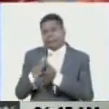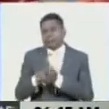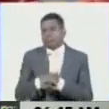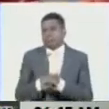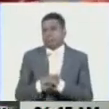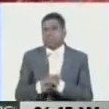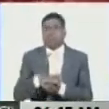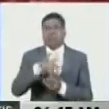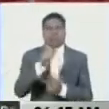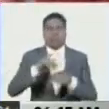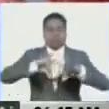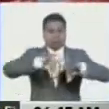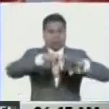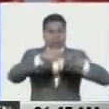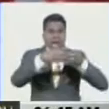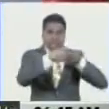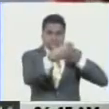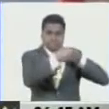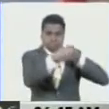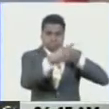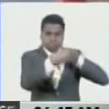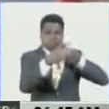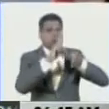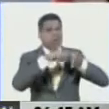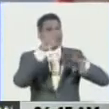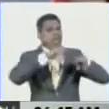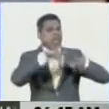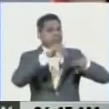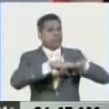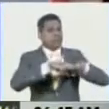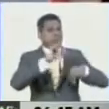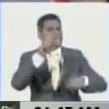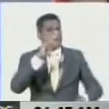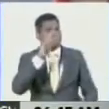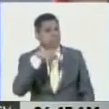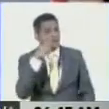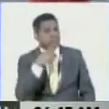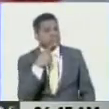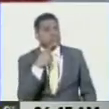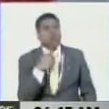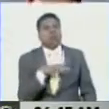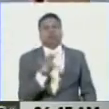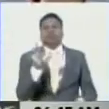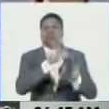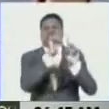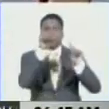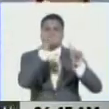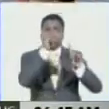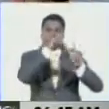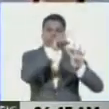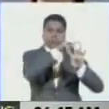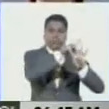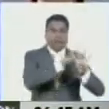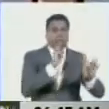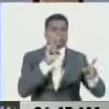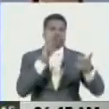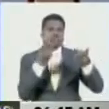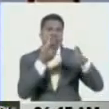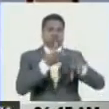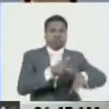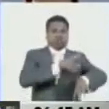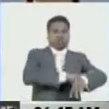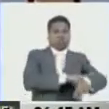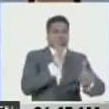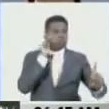también en la especulación cambiaria, pero también buscan un objetivo político. Exacto. Son estrategias con doble propósito. Propósito